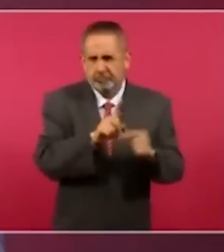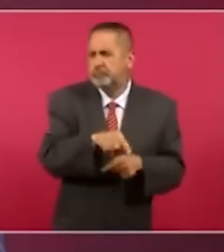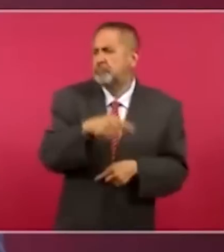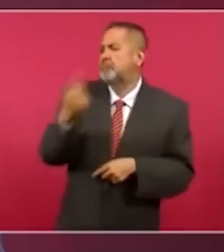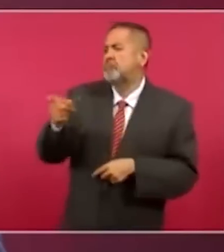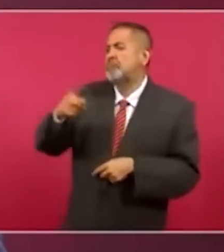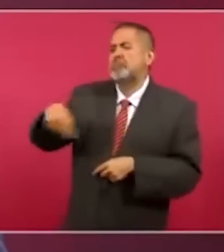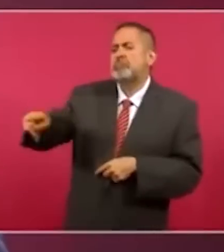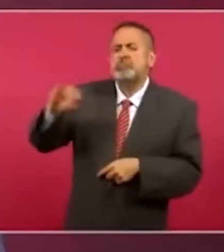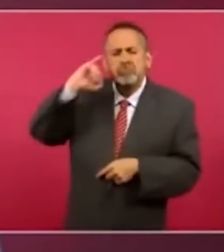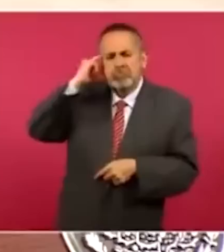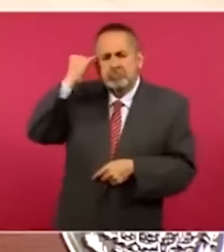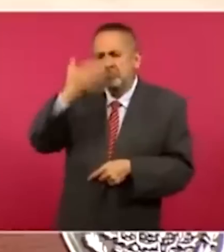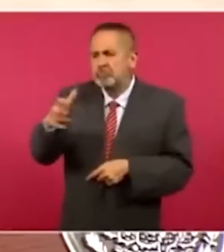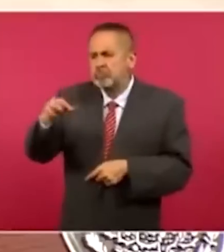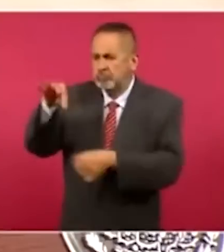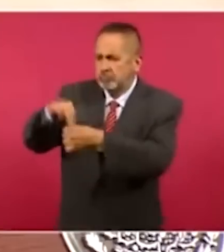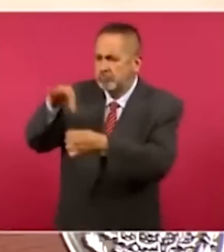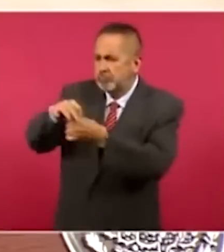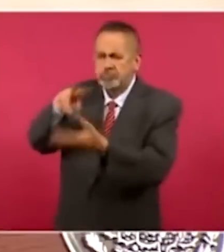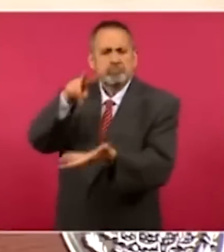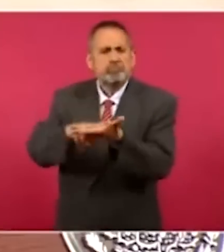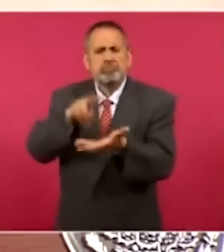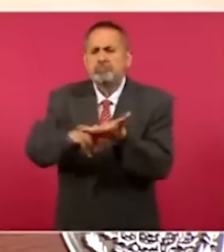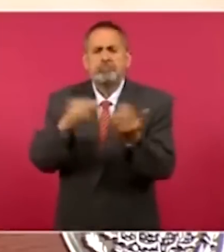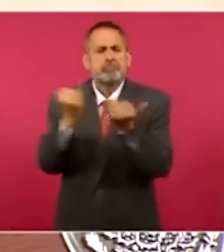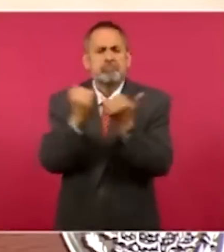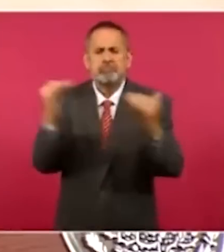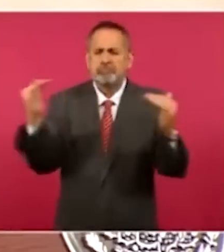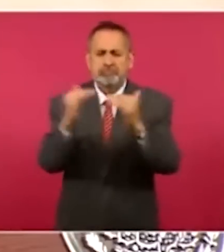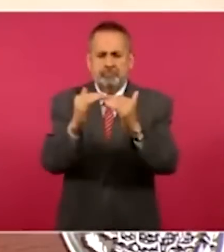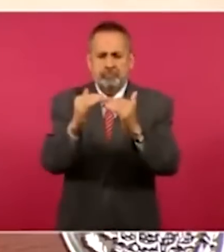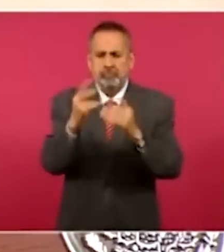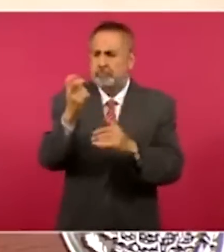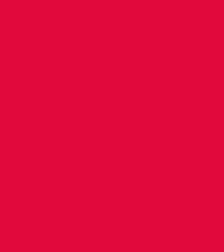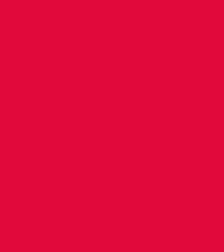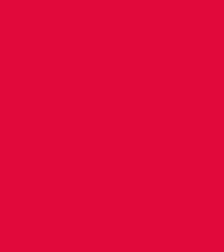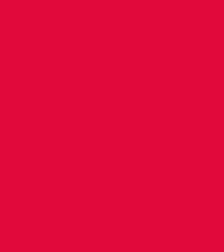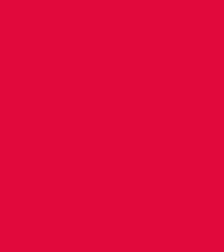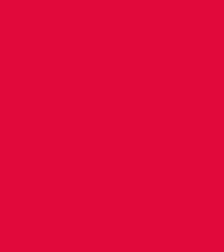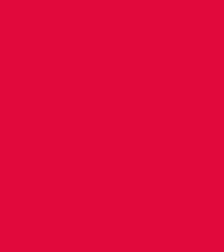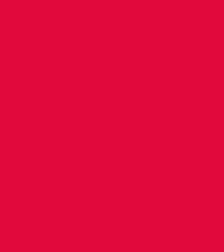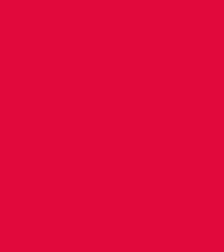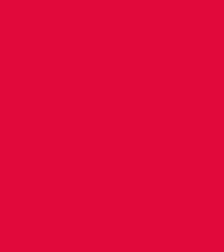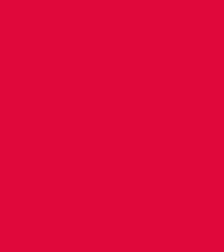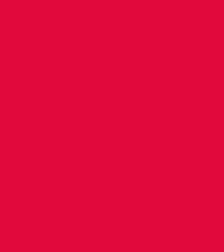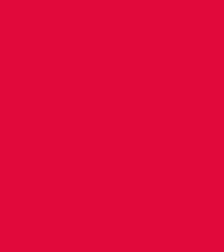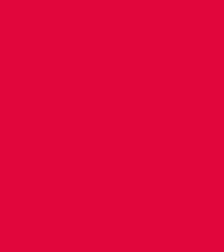voto de un campesino. Entonces, por eso hay que cuidar la democracia.